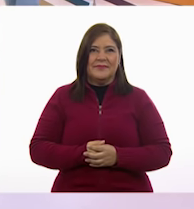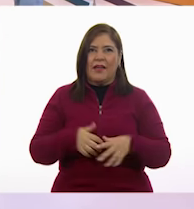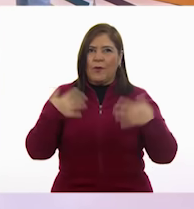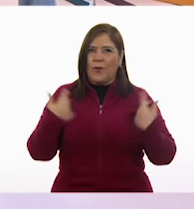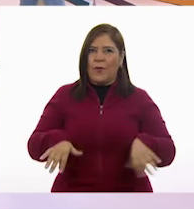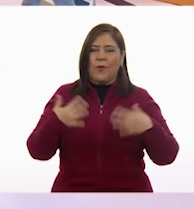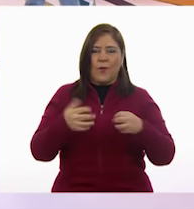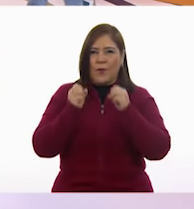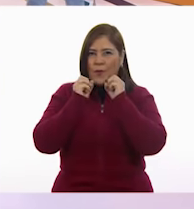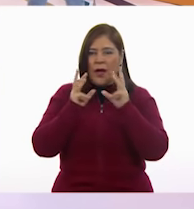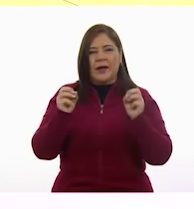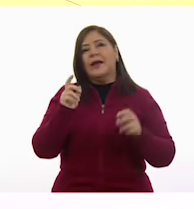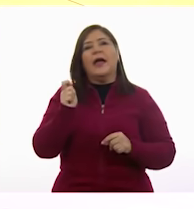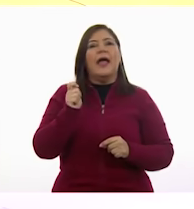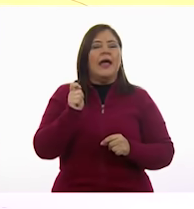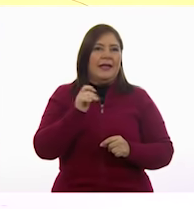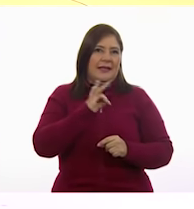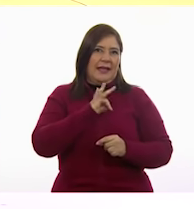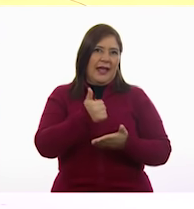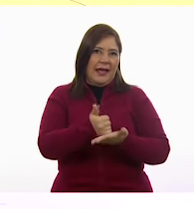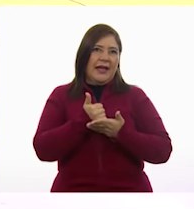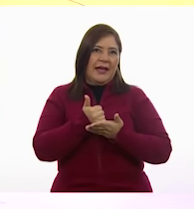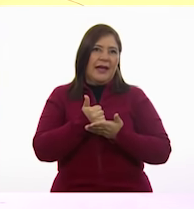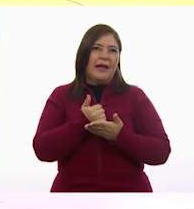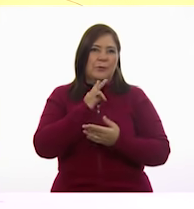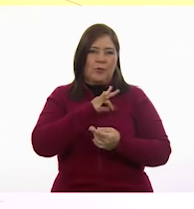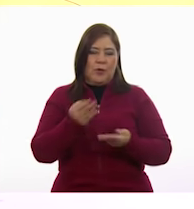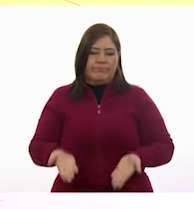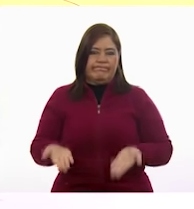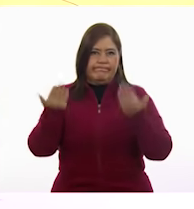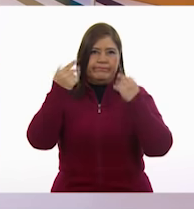¡Guau! ¡Guau! ¡Qué padre! ¿Me ayudas a levantarlo? Sí.